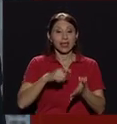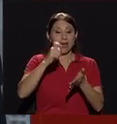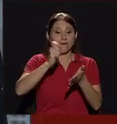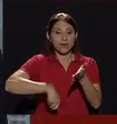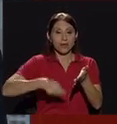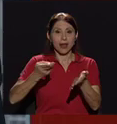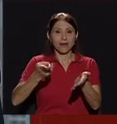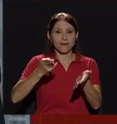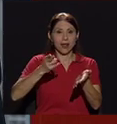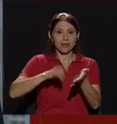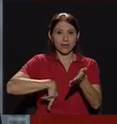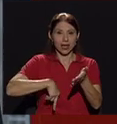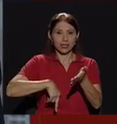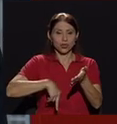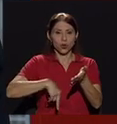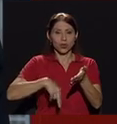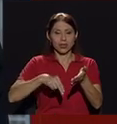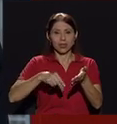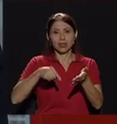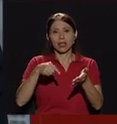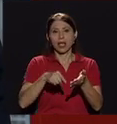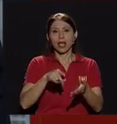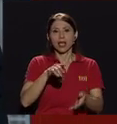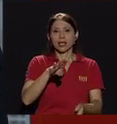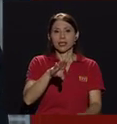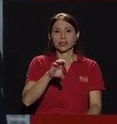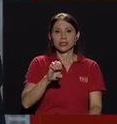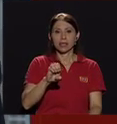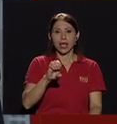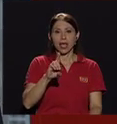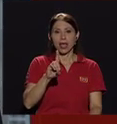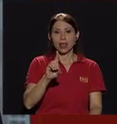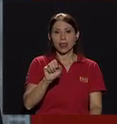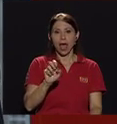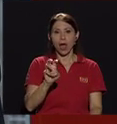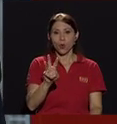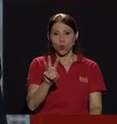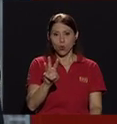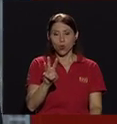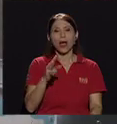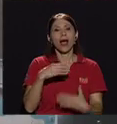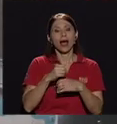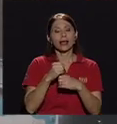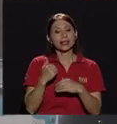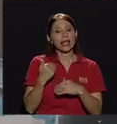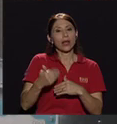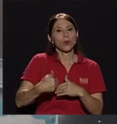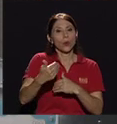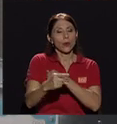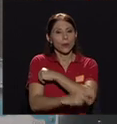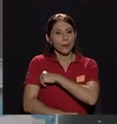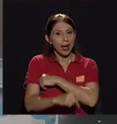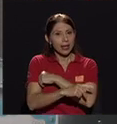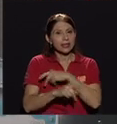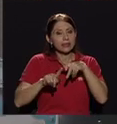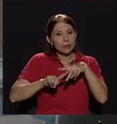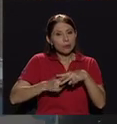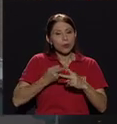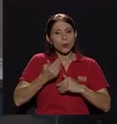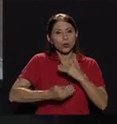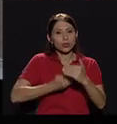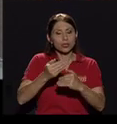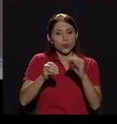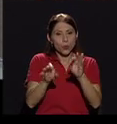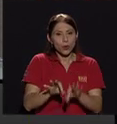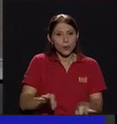firma y ratificación de la Convención CEDAW hacen que luego el país entre en un proceso muy importante.